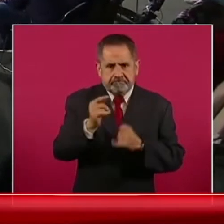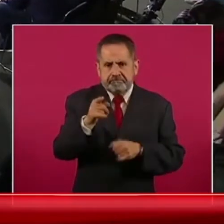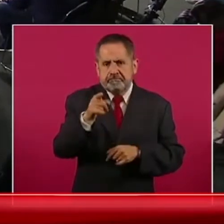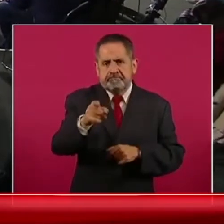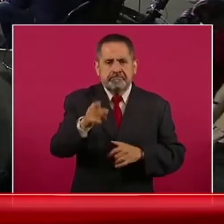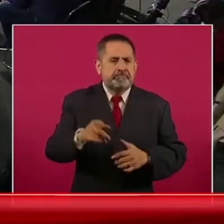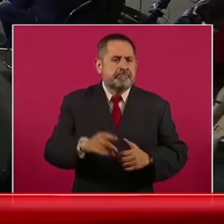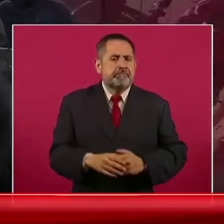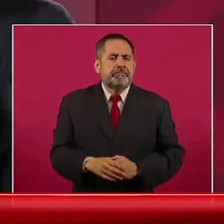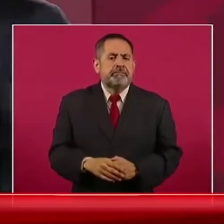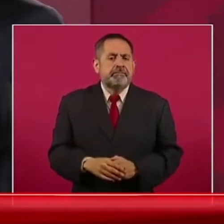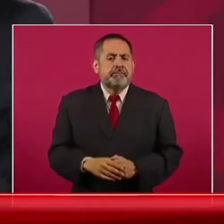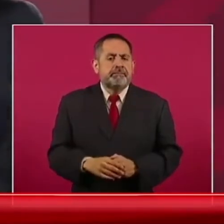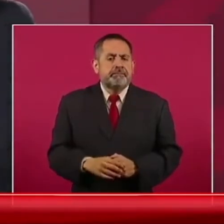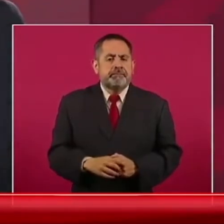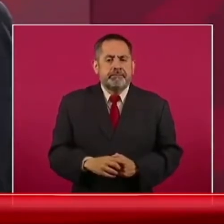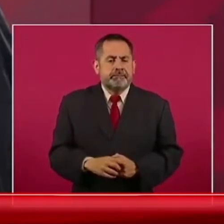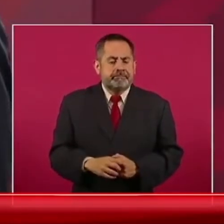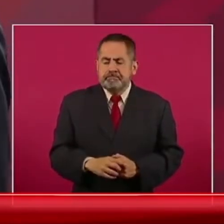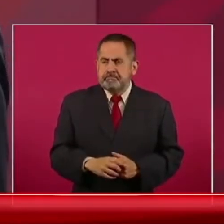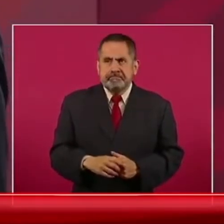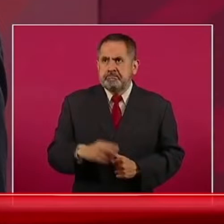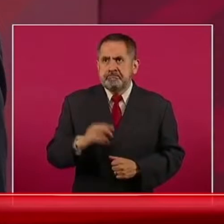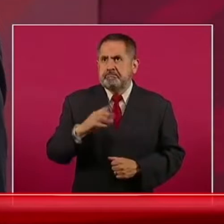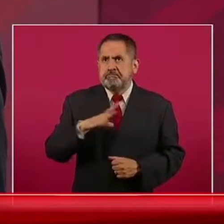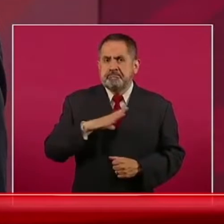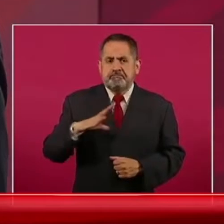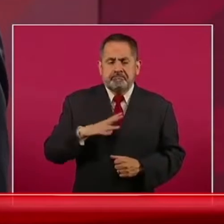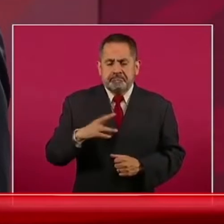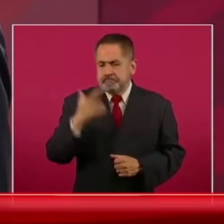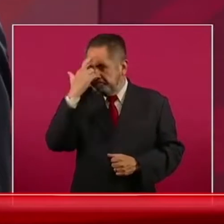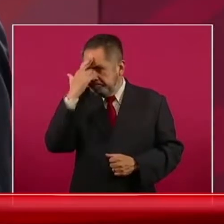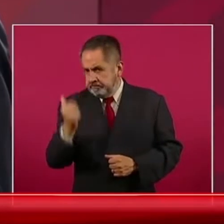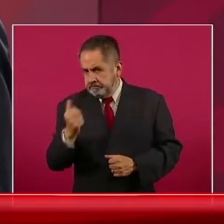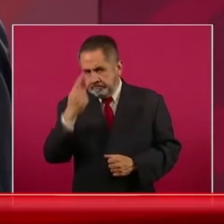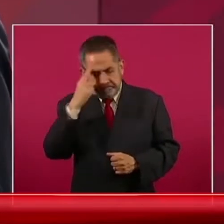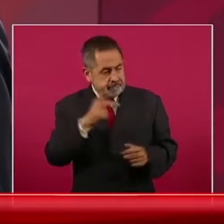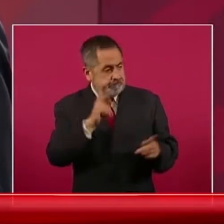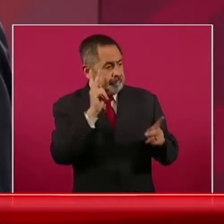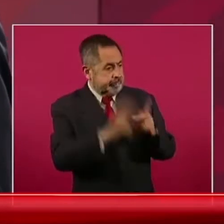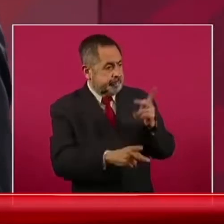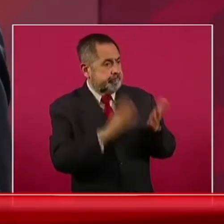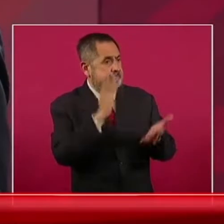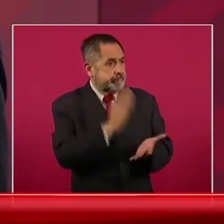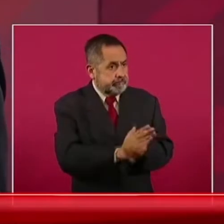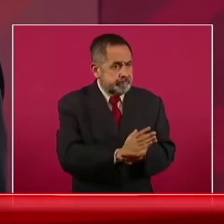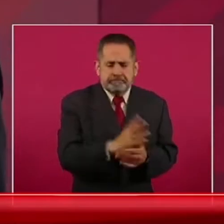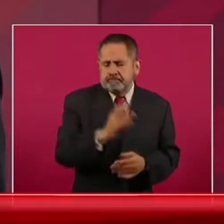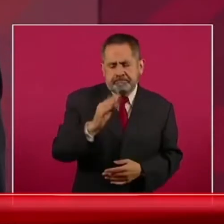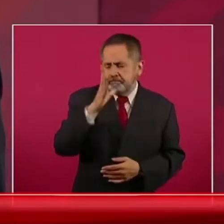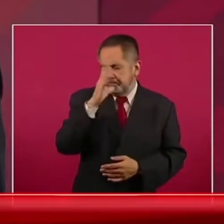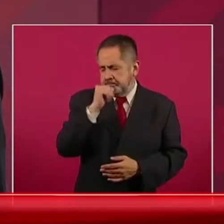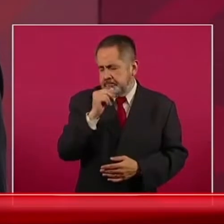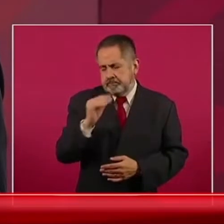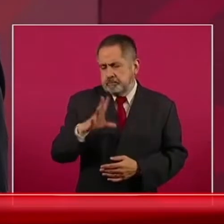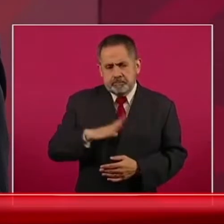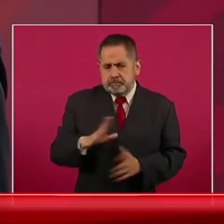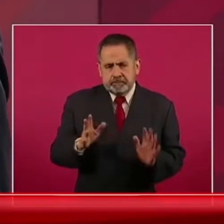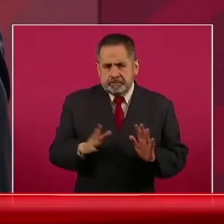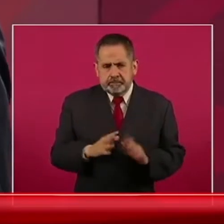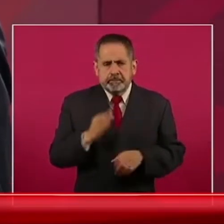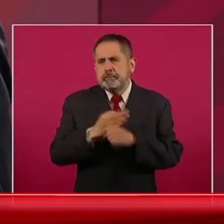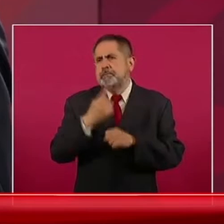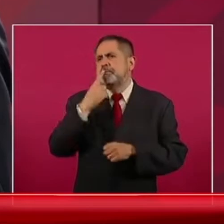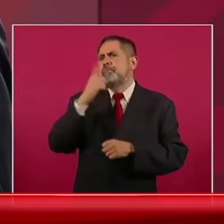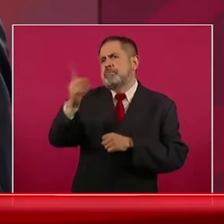planteando, que no hay fundamento y que no